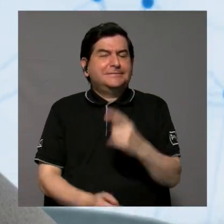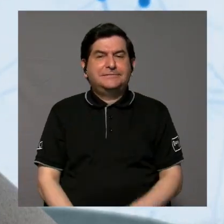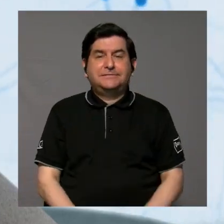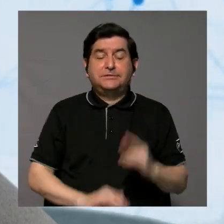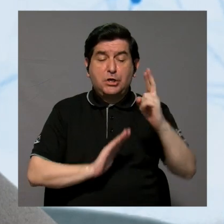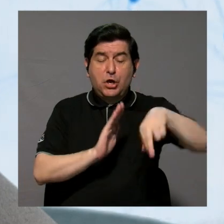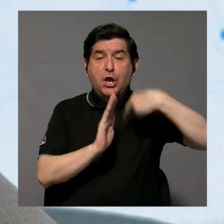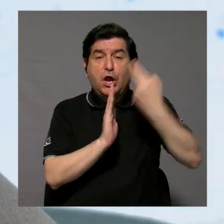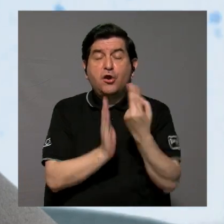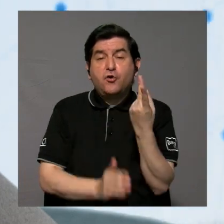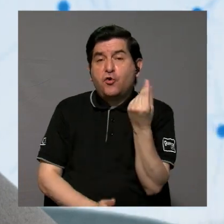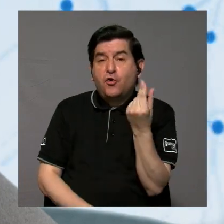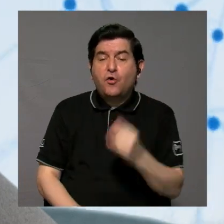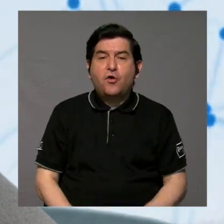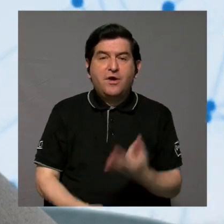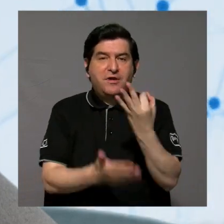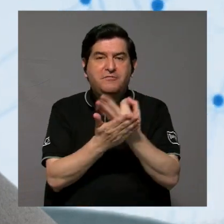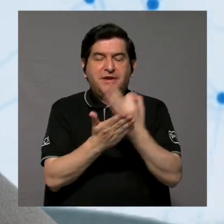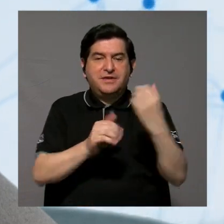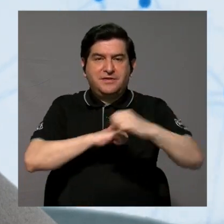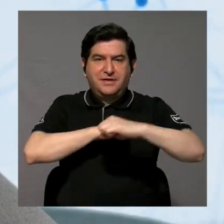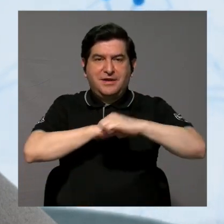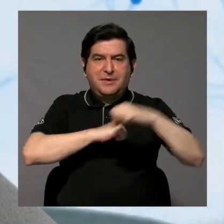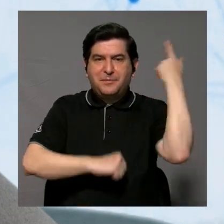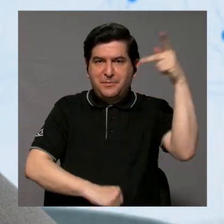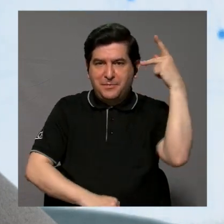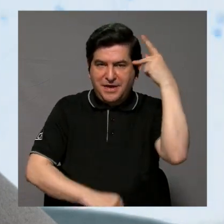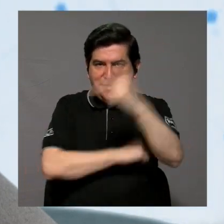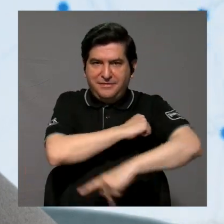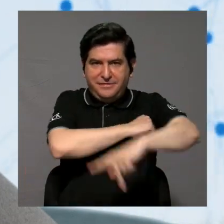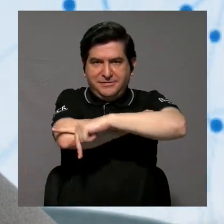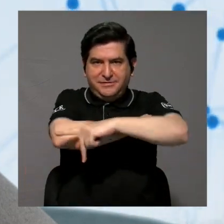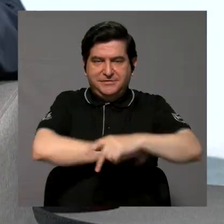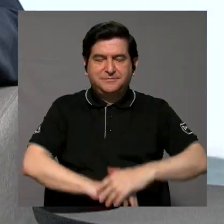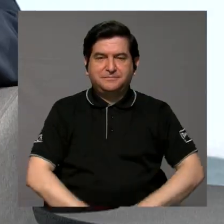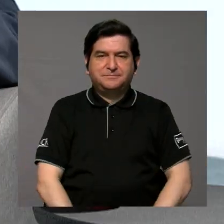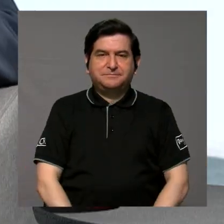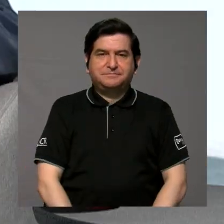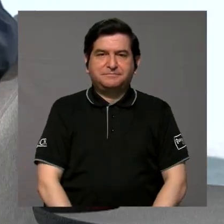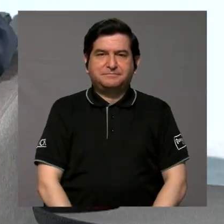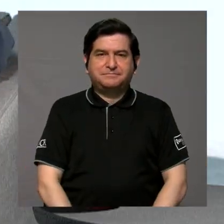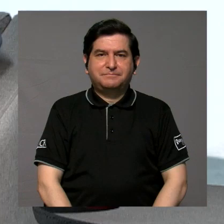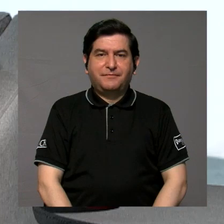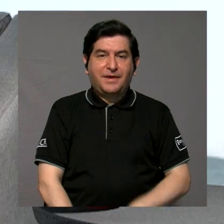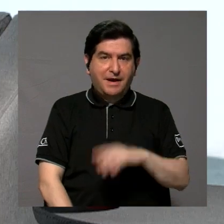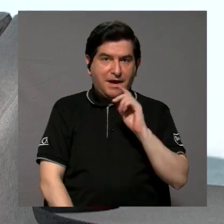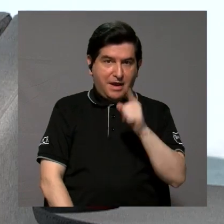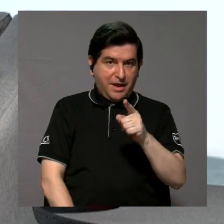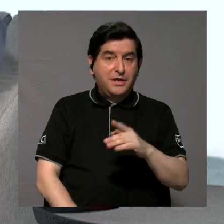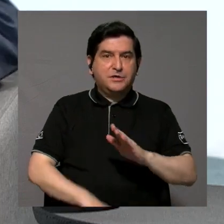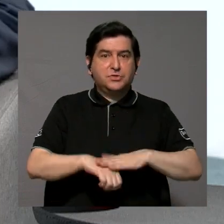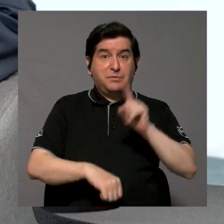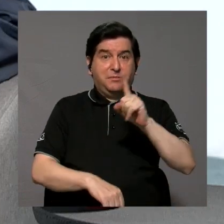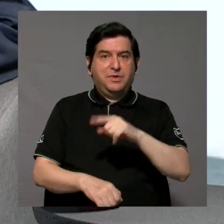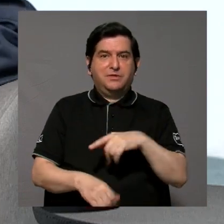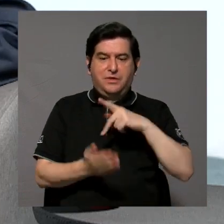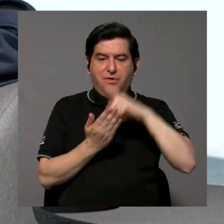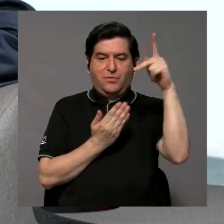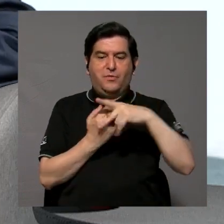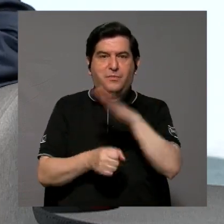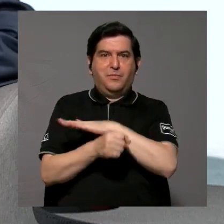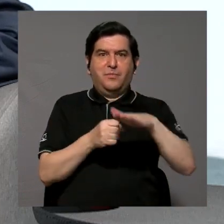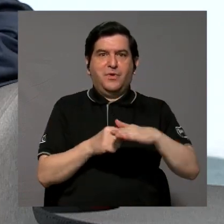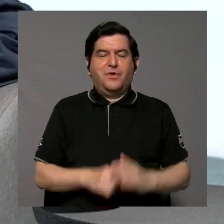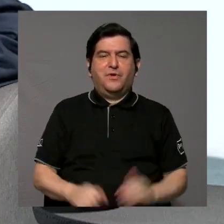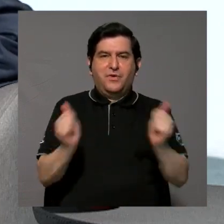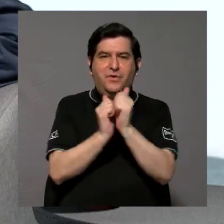rol que ejerce el dinero en el financiamiento de las campañas políticas en el país. Eso va para un programa completo de Conciencia.